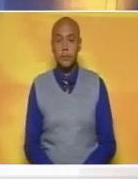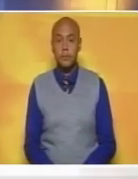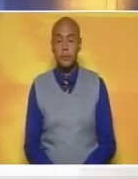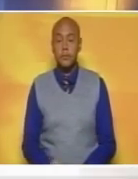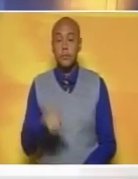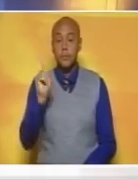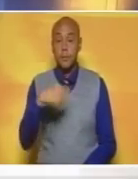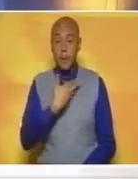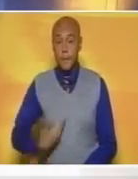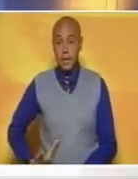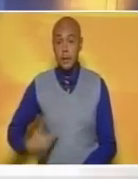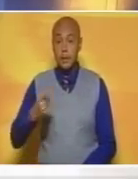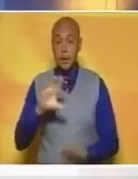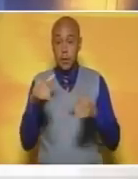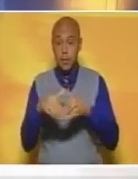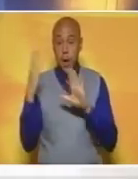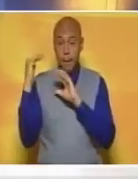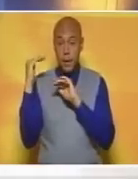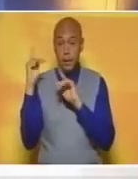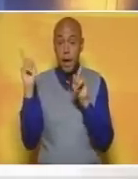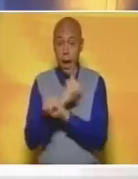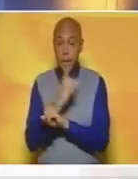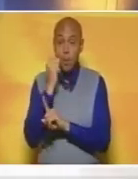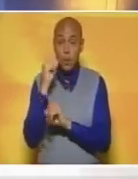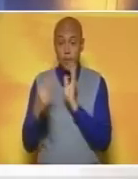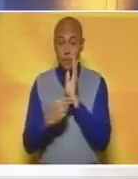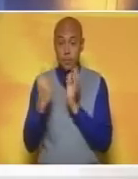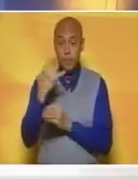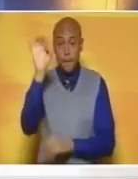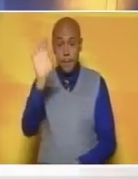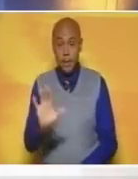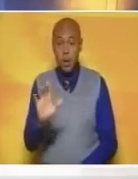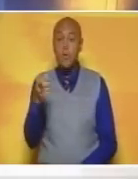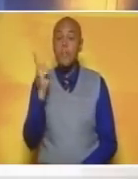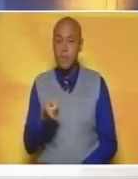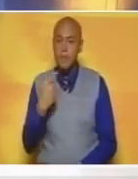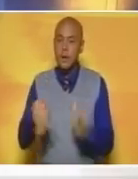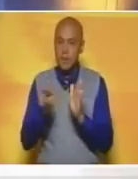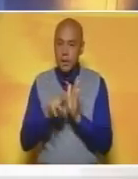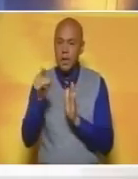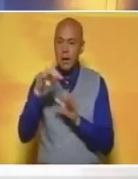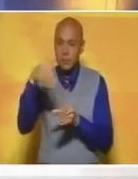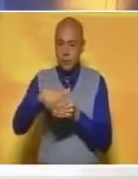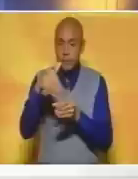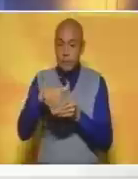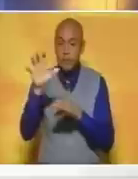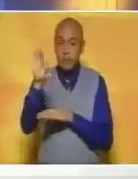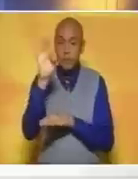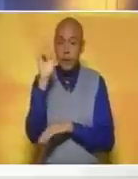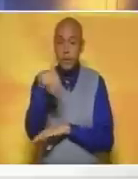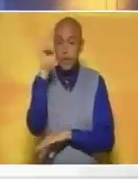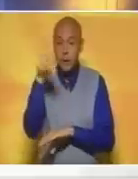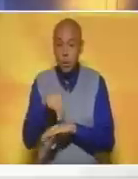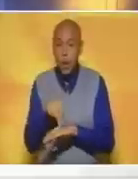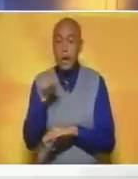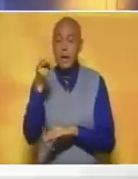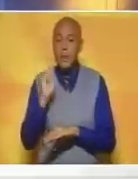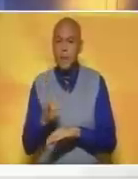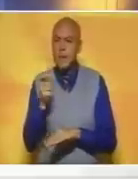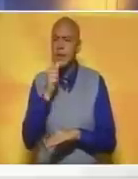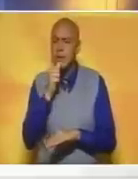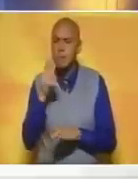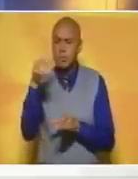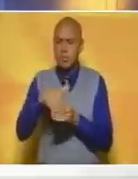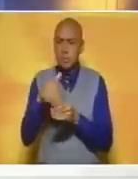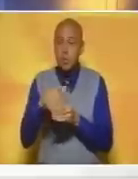El presidente del partido Esperanza por el Cambio, Javier Bertucci, considera que debe repetirse la elección de la directiva de la Asamblea Nacional y que esto debe hacerse con